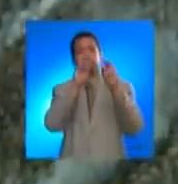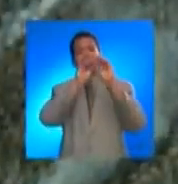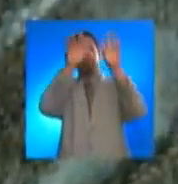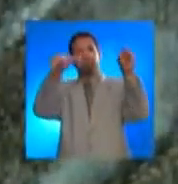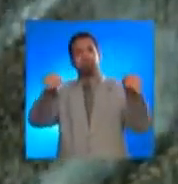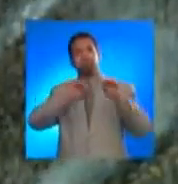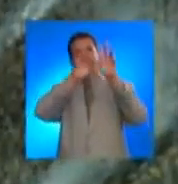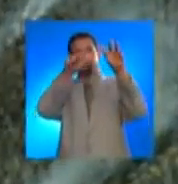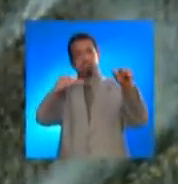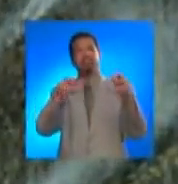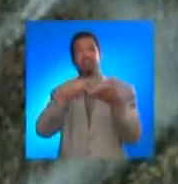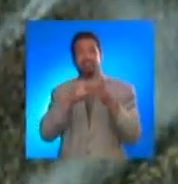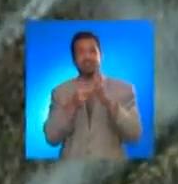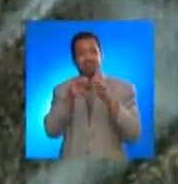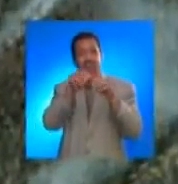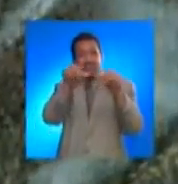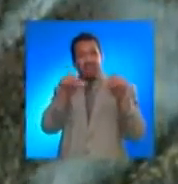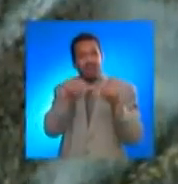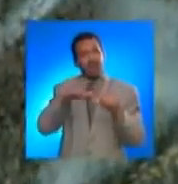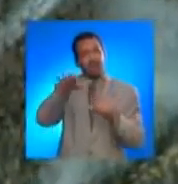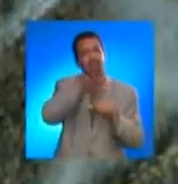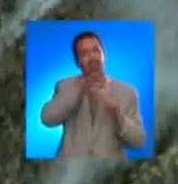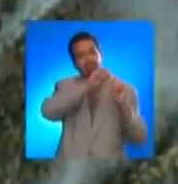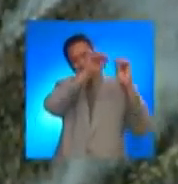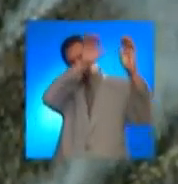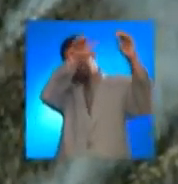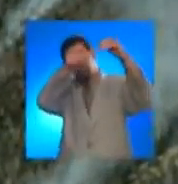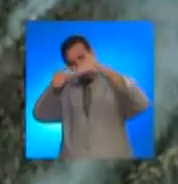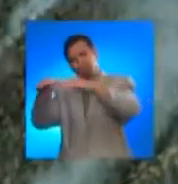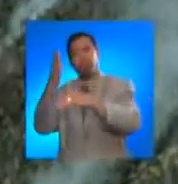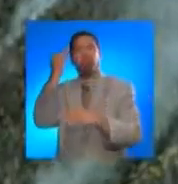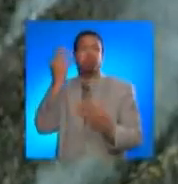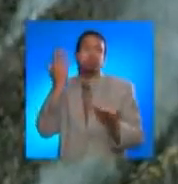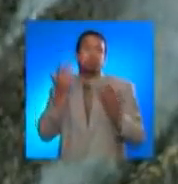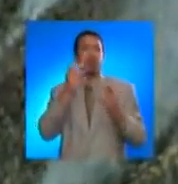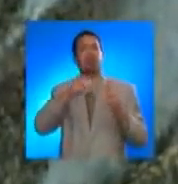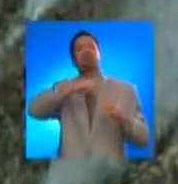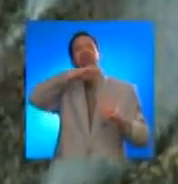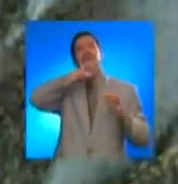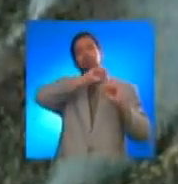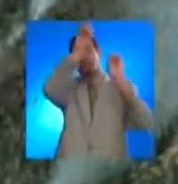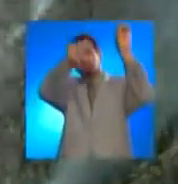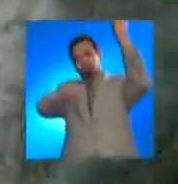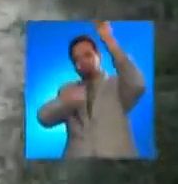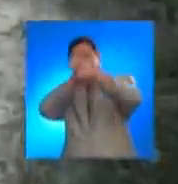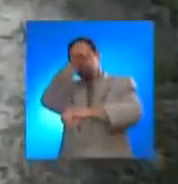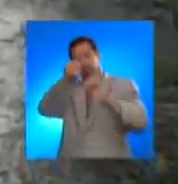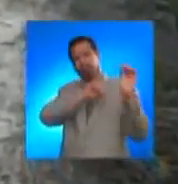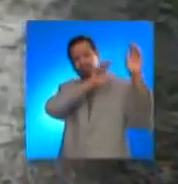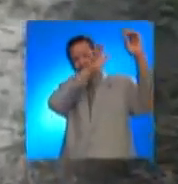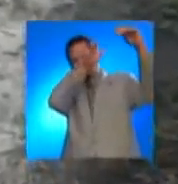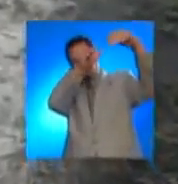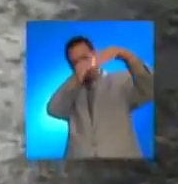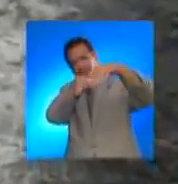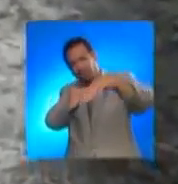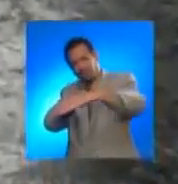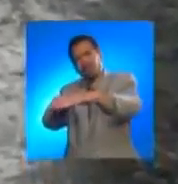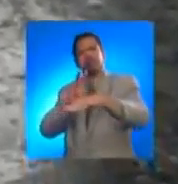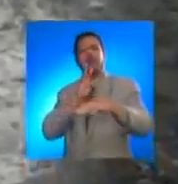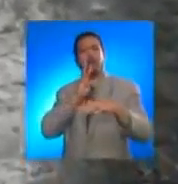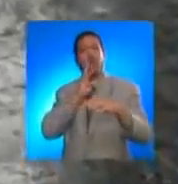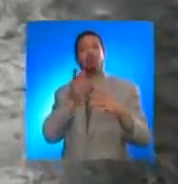Rico. Este volcán se ha mantenido activo por muchos años y continúa creciendo. El mismo ha hecho erupción